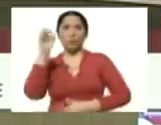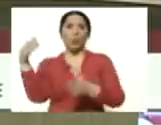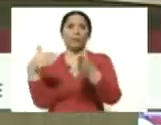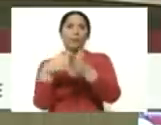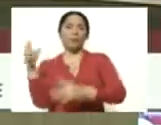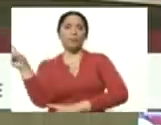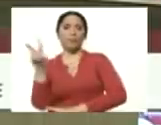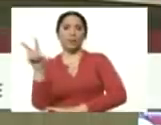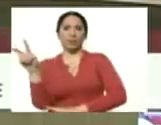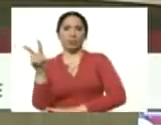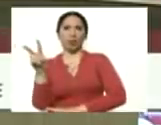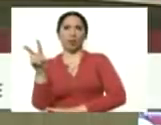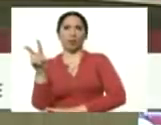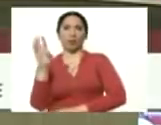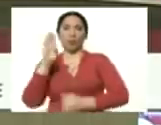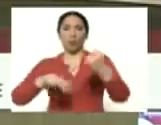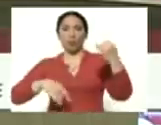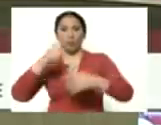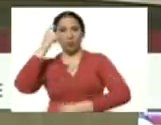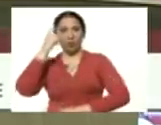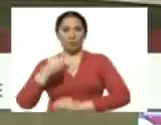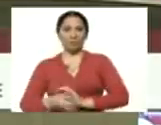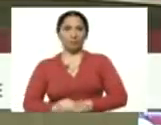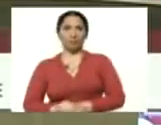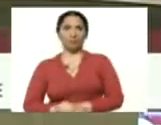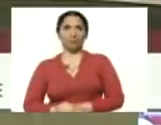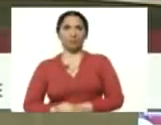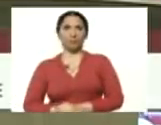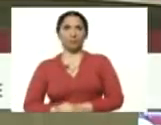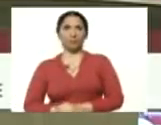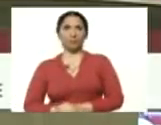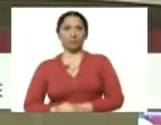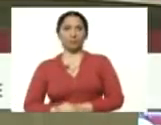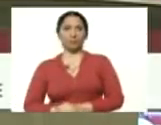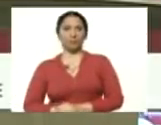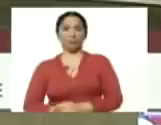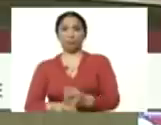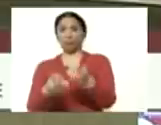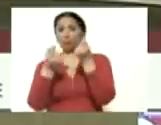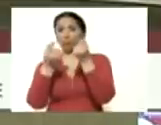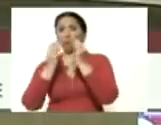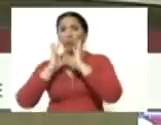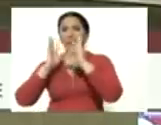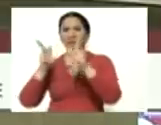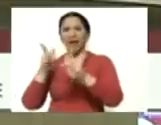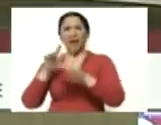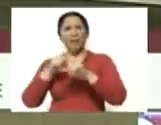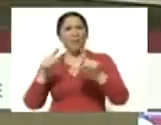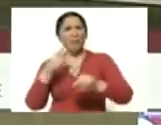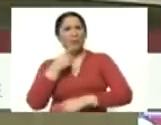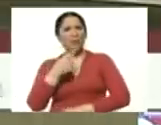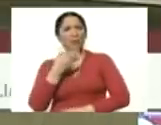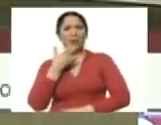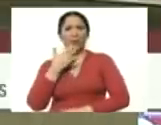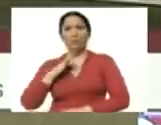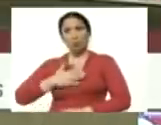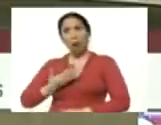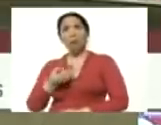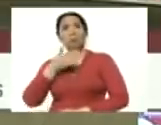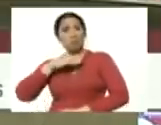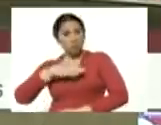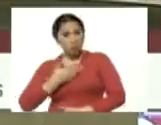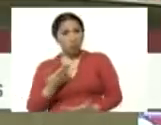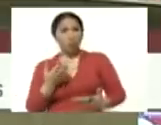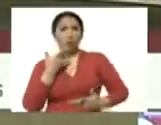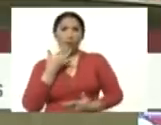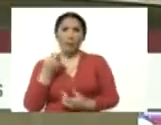venezolanos en los últimos días. Ni siquiera hubo un comentario para decir, bueno, podríamos agarrar los dineros